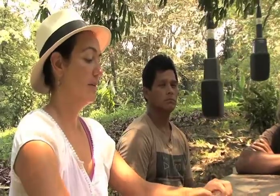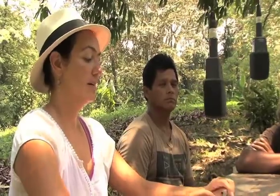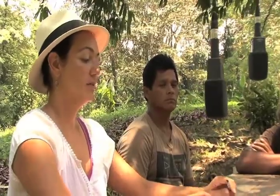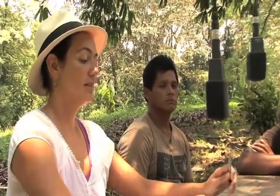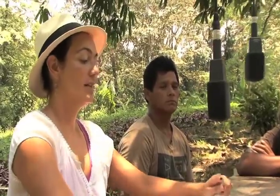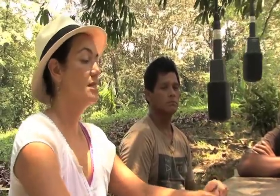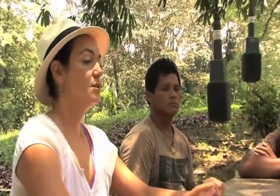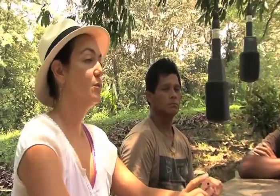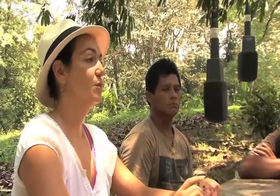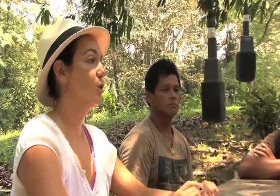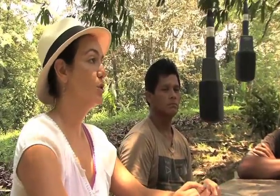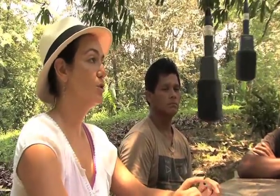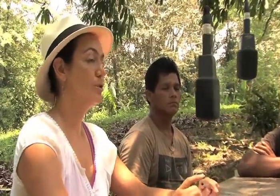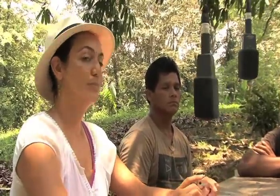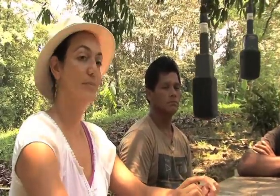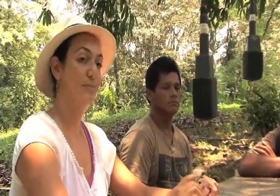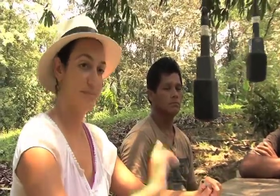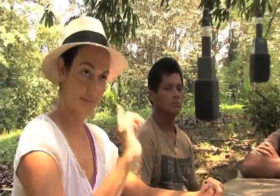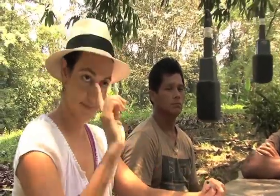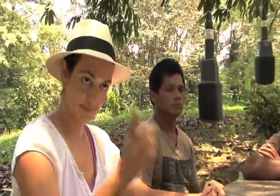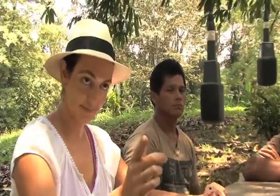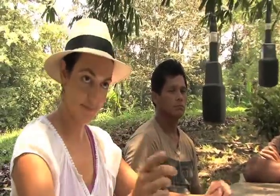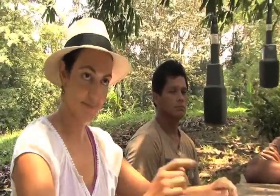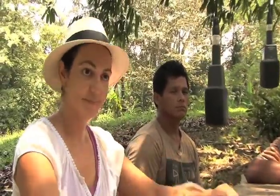Vamos grabando en 3, 2.